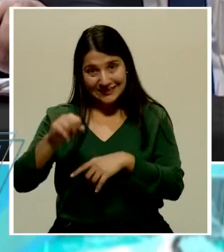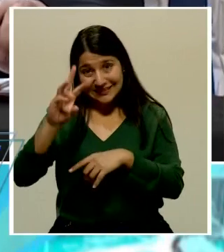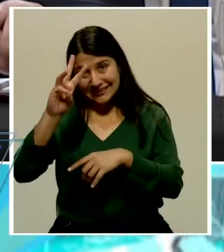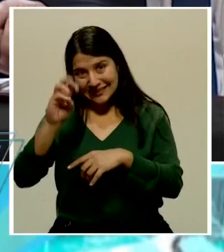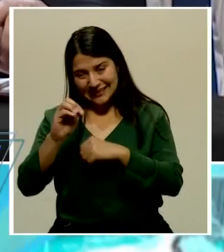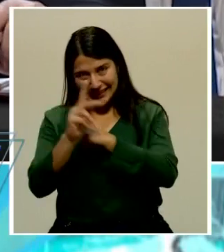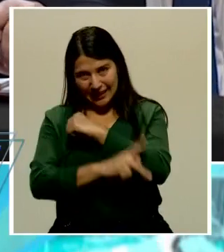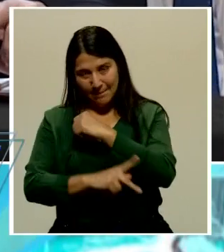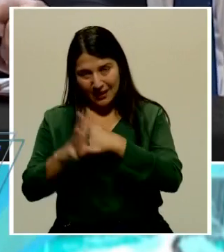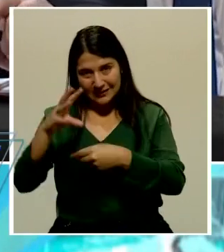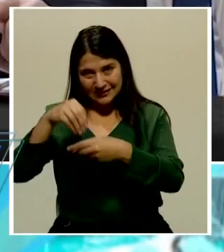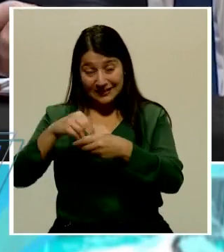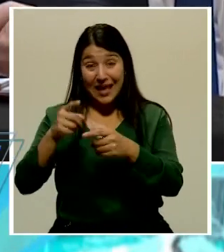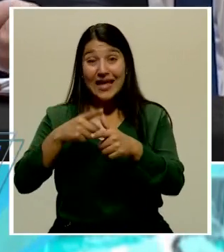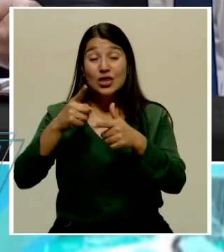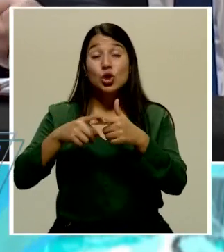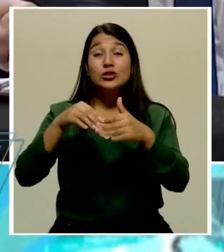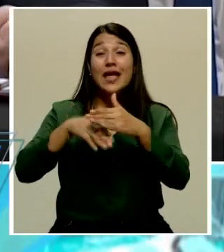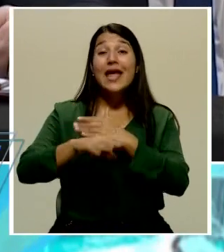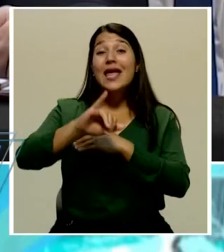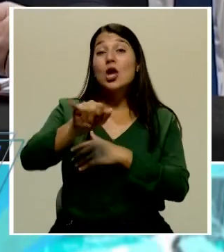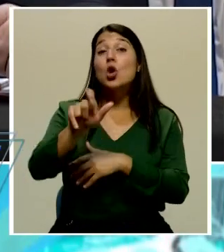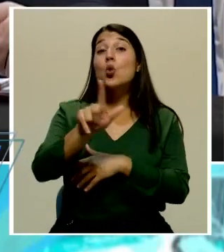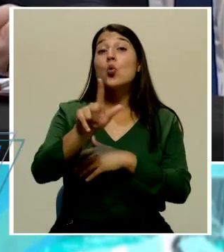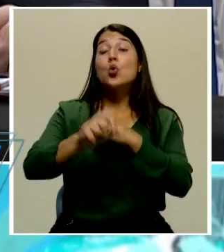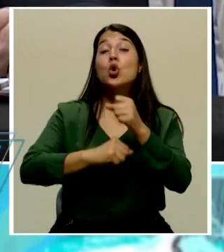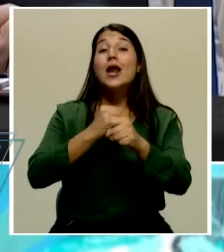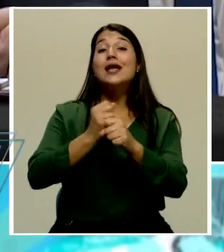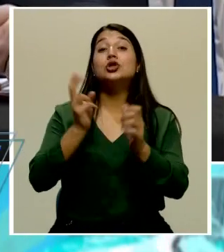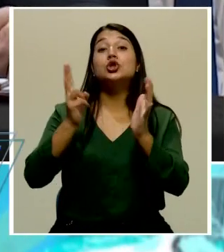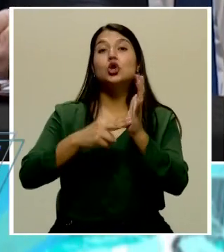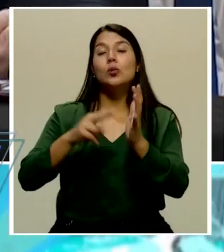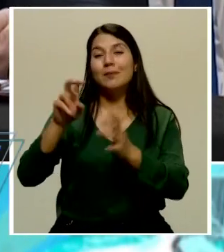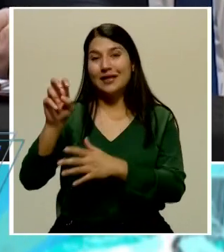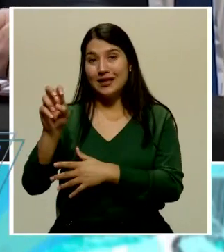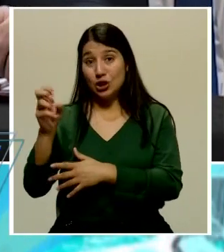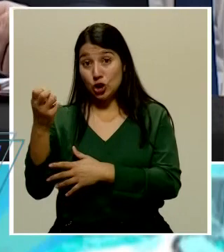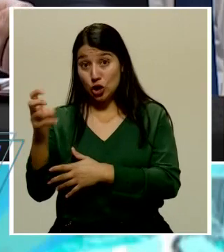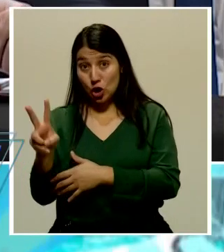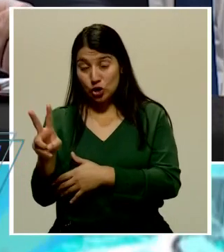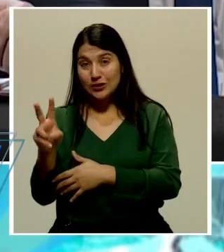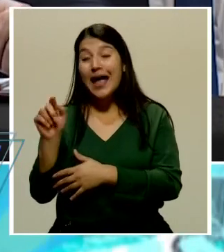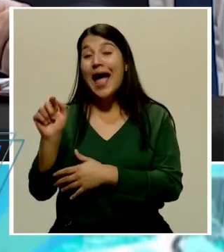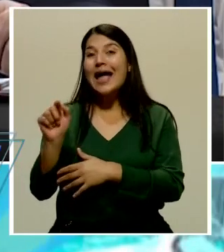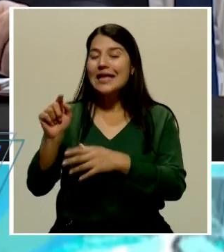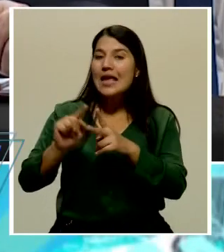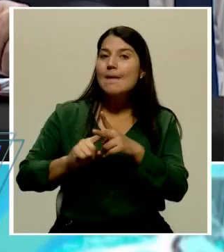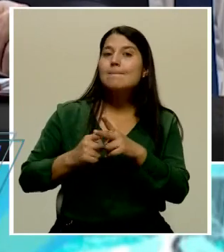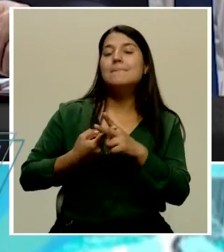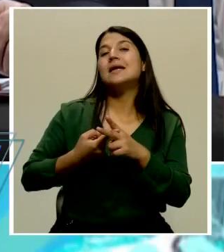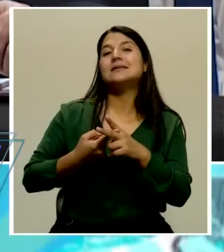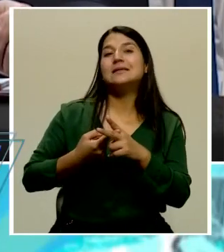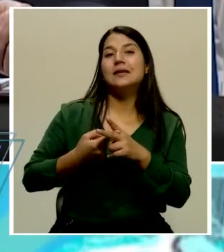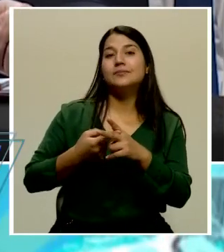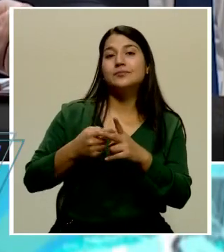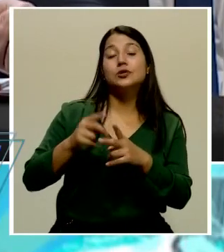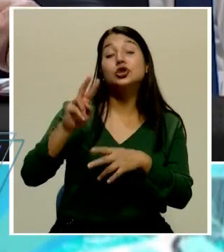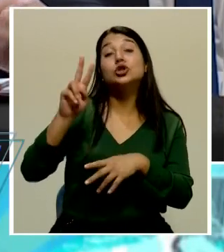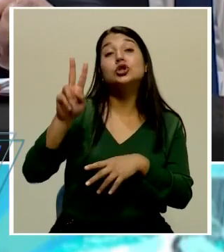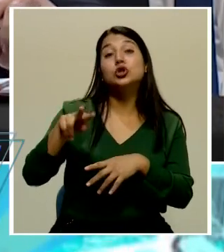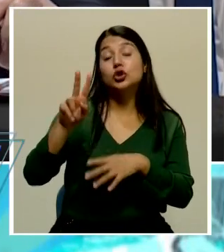julio del año 2002 entre en vigor o entre en vigencia la Corte Penal Internacional, que es la que va